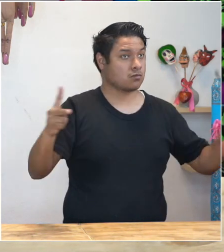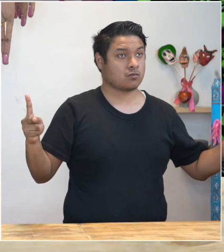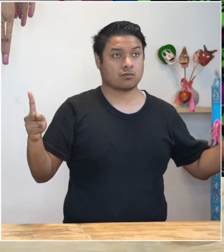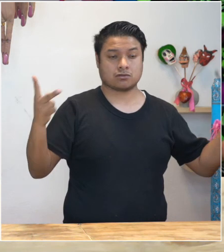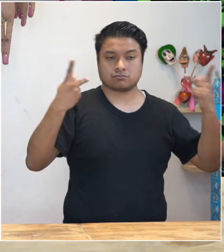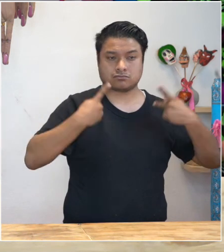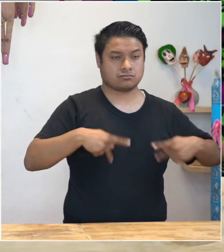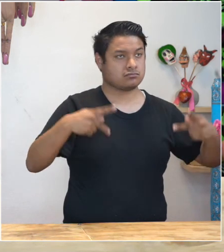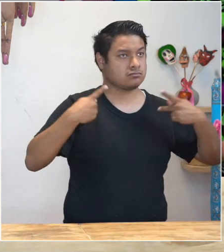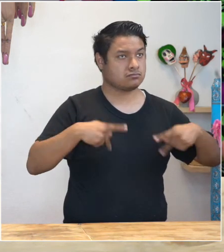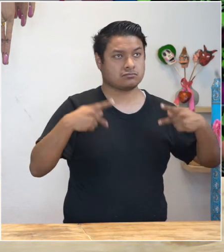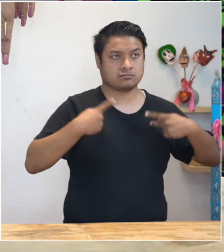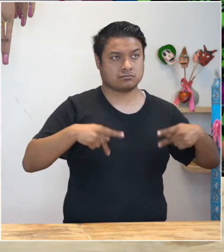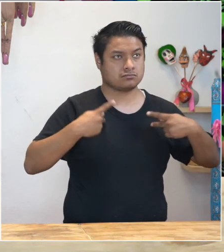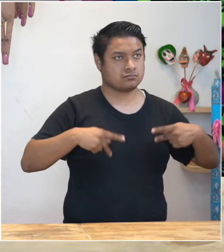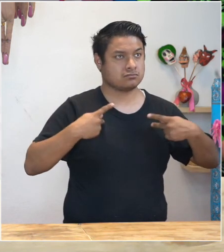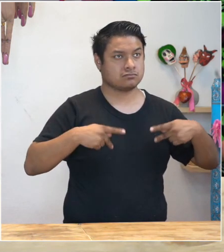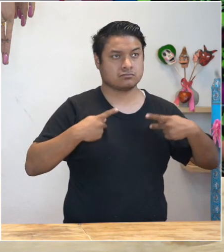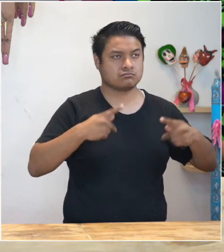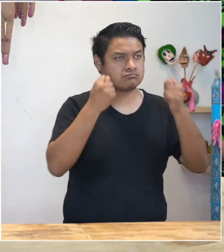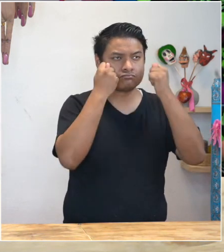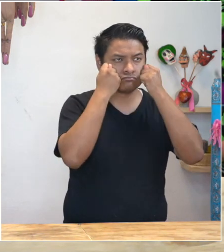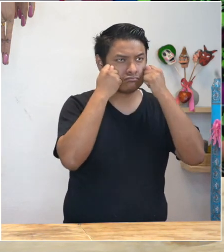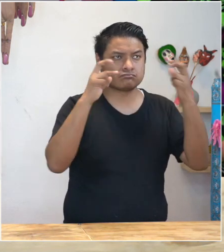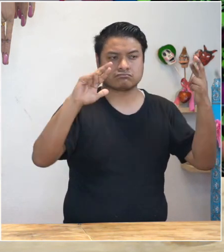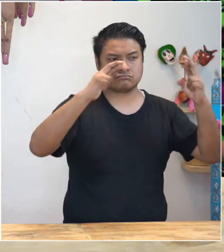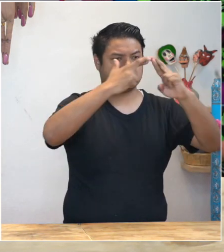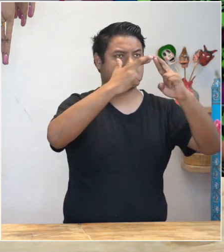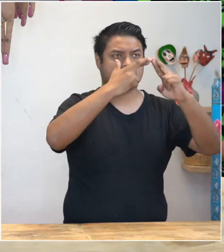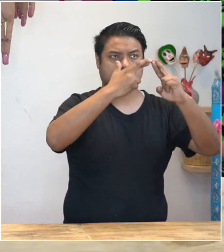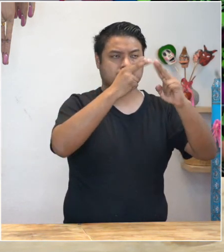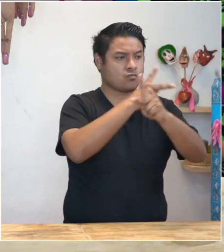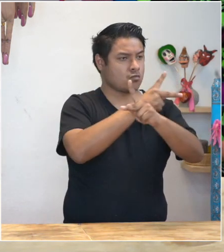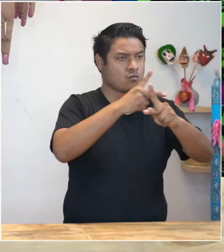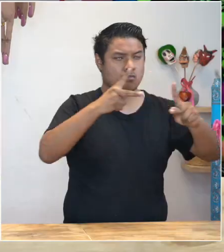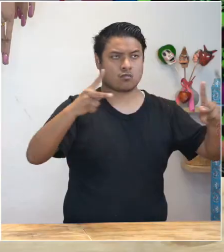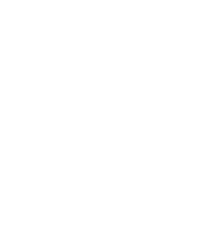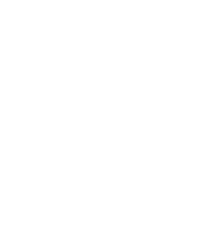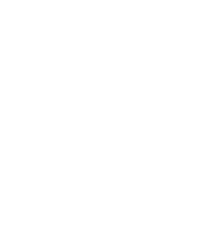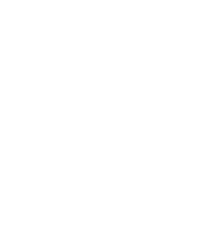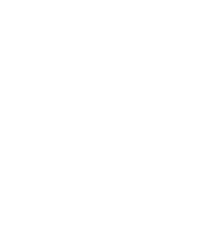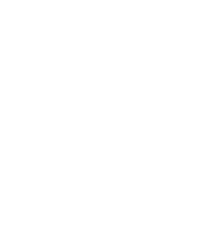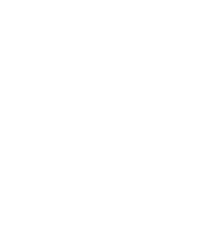respeto, de la inclusión, del vernos todos como iguales.